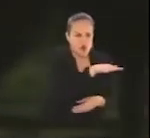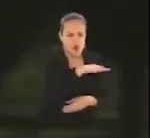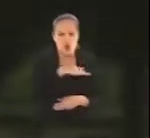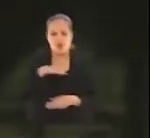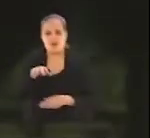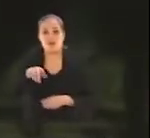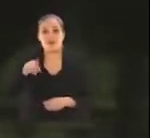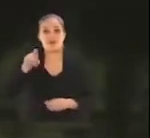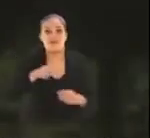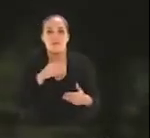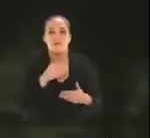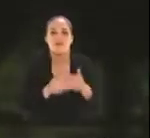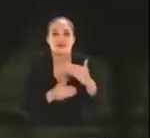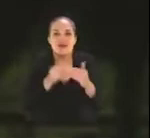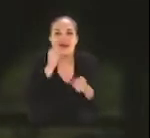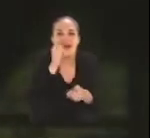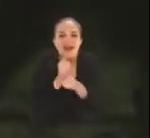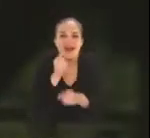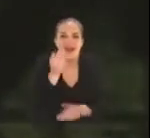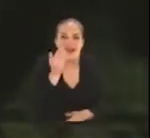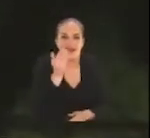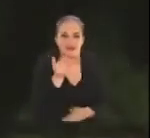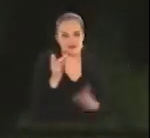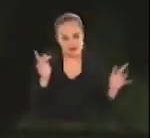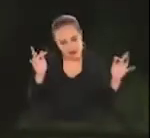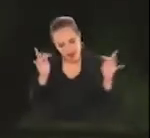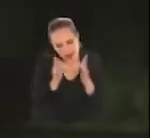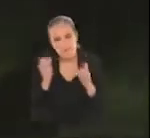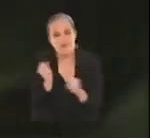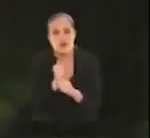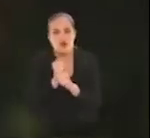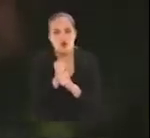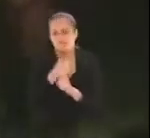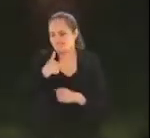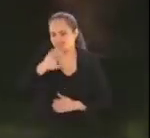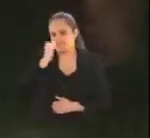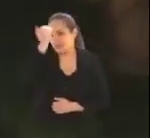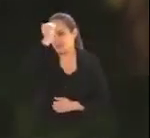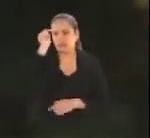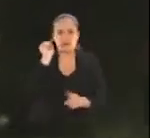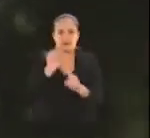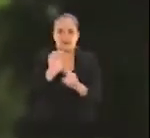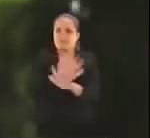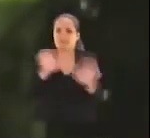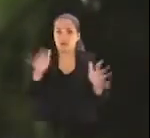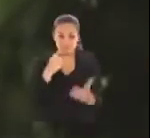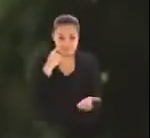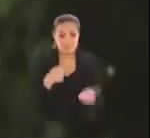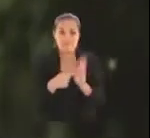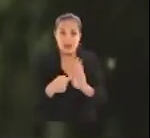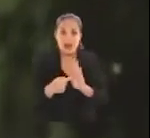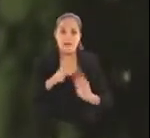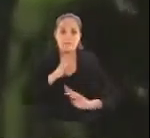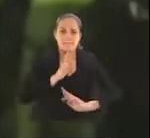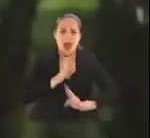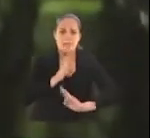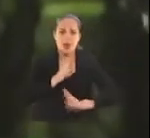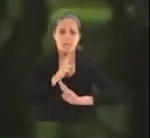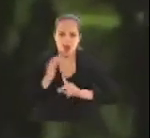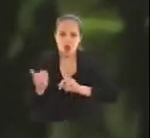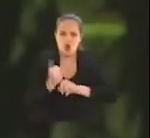policía ese ha sido el eje central del trabajo que nosotros hemos tenido y hemos mostrado resultados a lo largo del territorio nacional